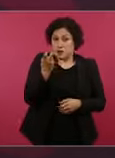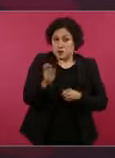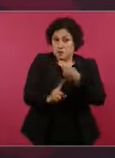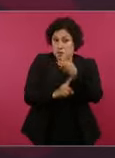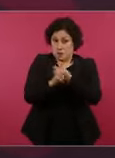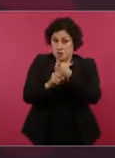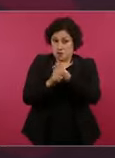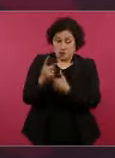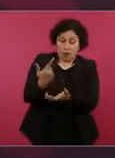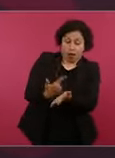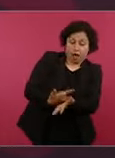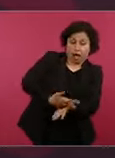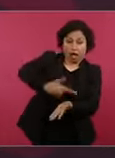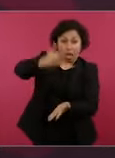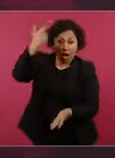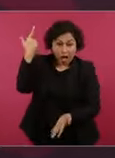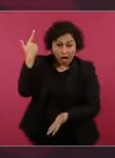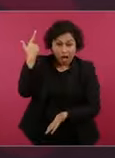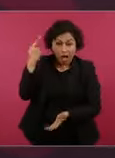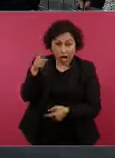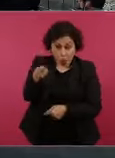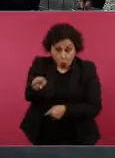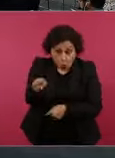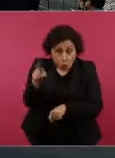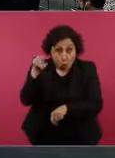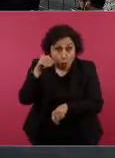que ustedes están